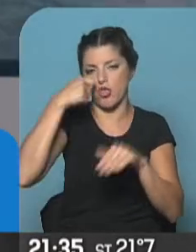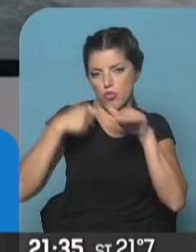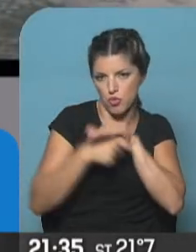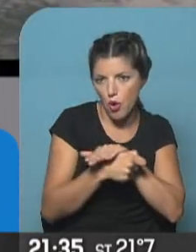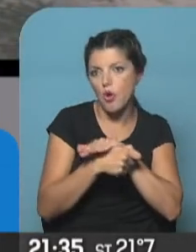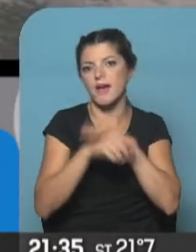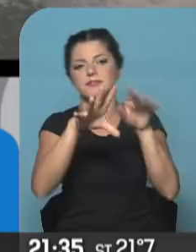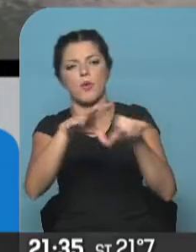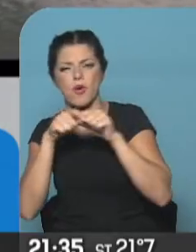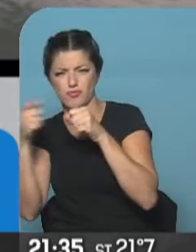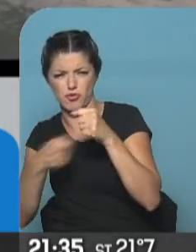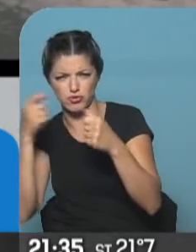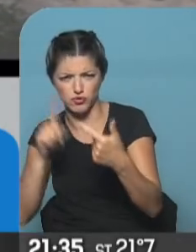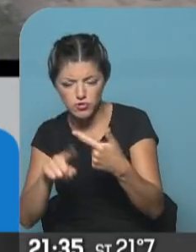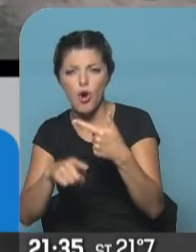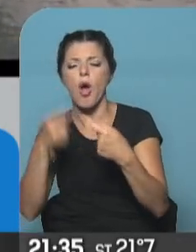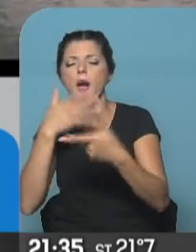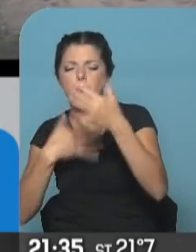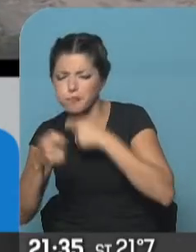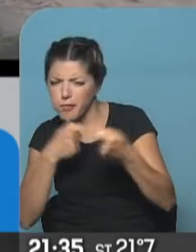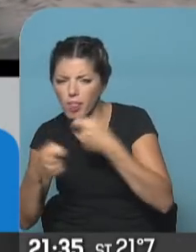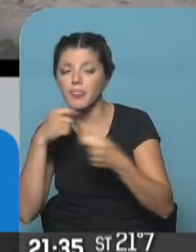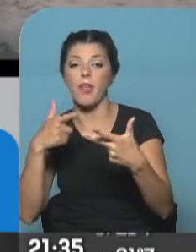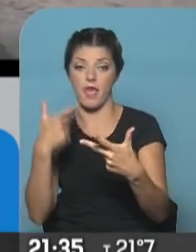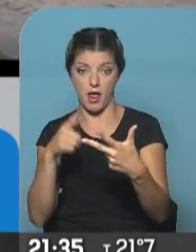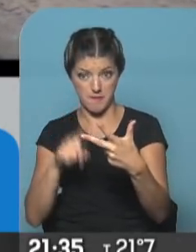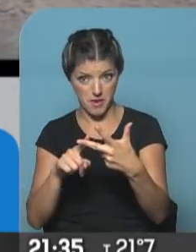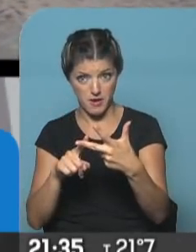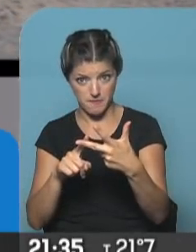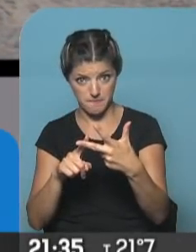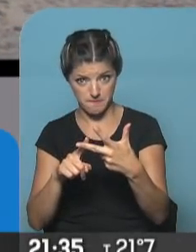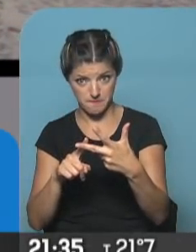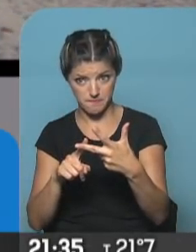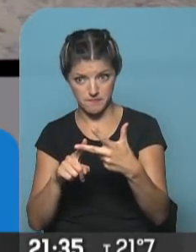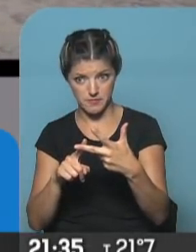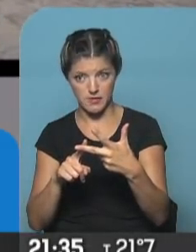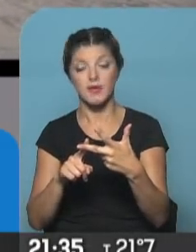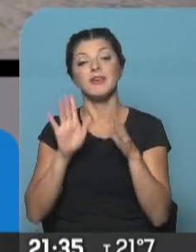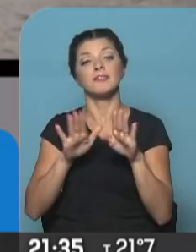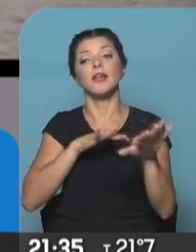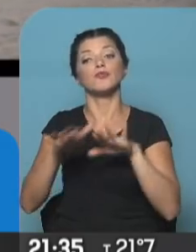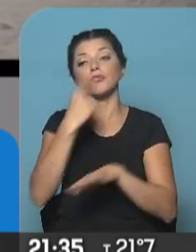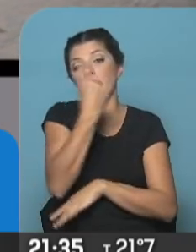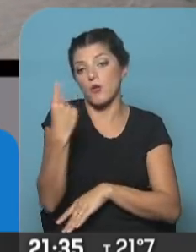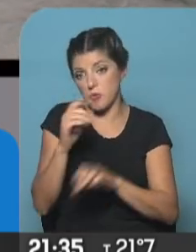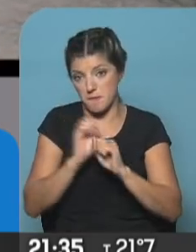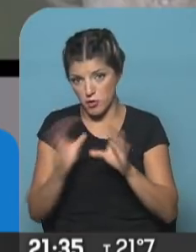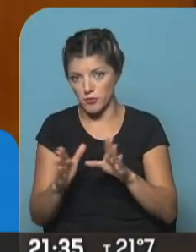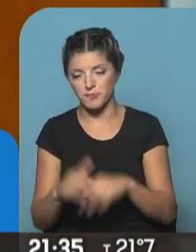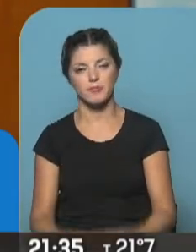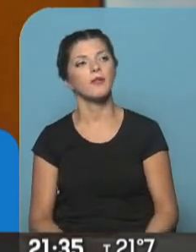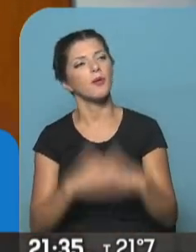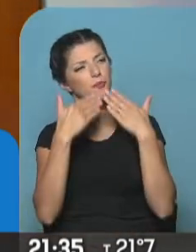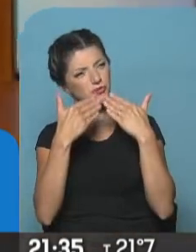de armas, en fin, toda una cantidad de elementos que agravan la situación personal de cada uno de nosotros. Doctor, muchísimas gracias